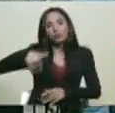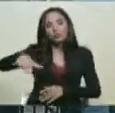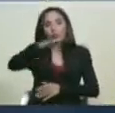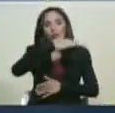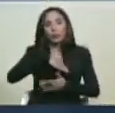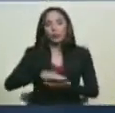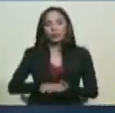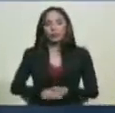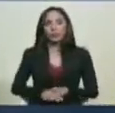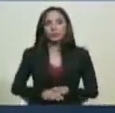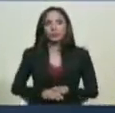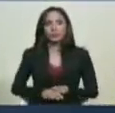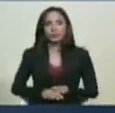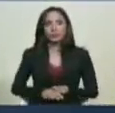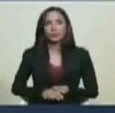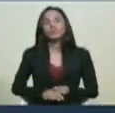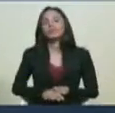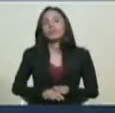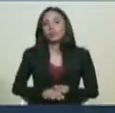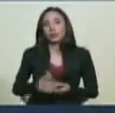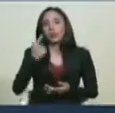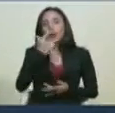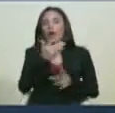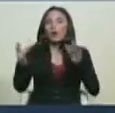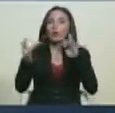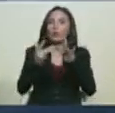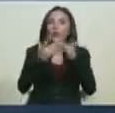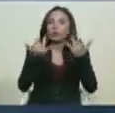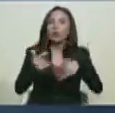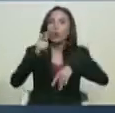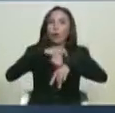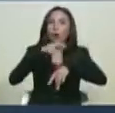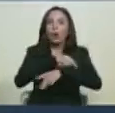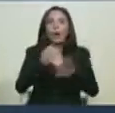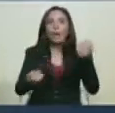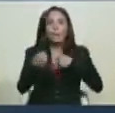del pueblo. Bien, amigos, de inmediato nos trasladamos a esta hora al Palacio de Miraflores.